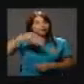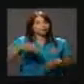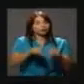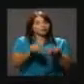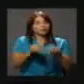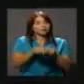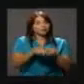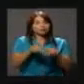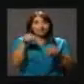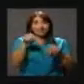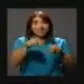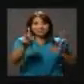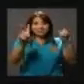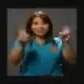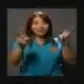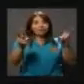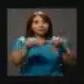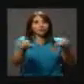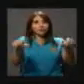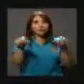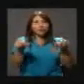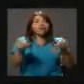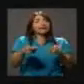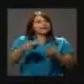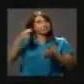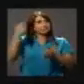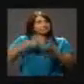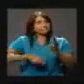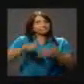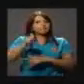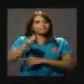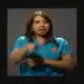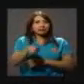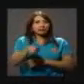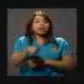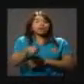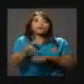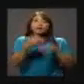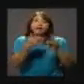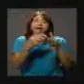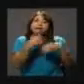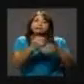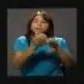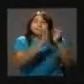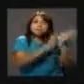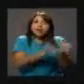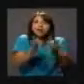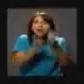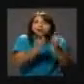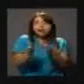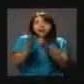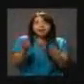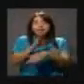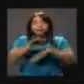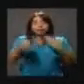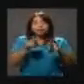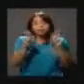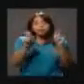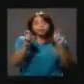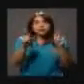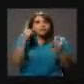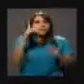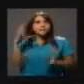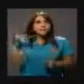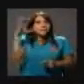en este campo es estrictamente necesario que haya una planificación en toda la educación a efecto de ver si